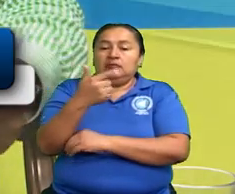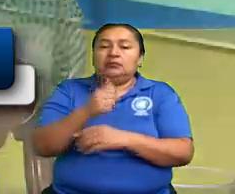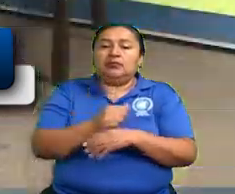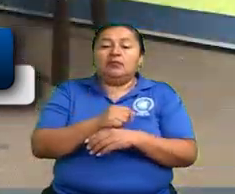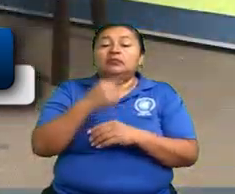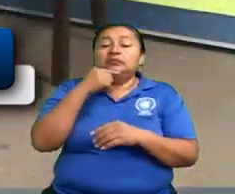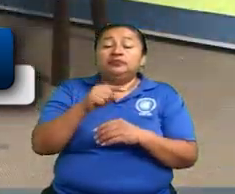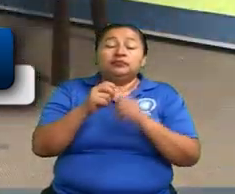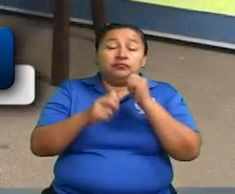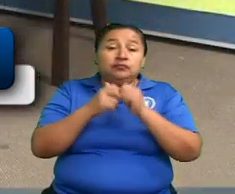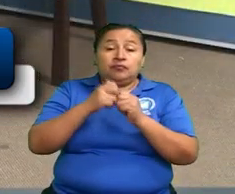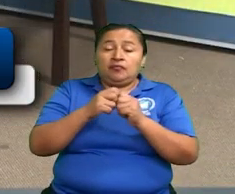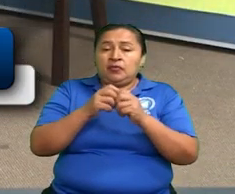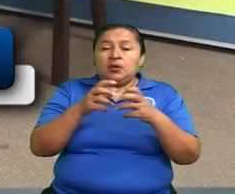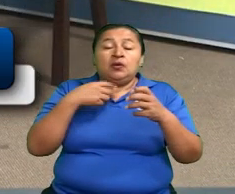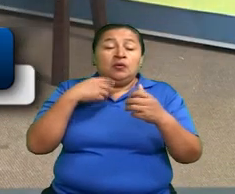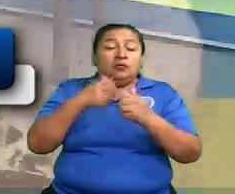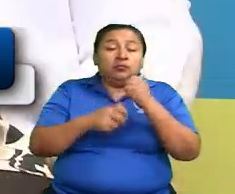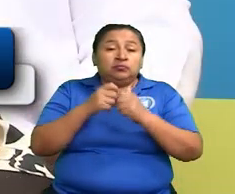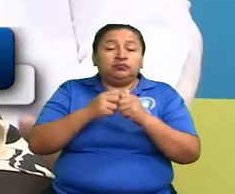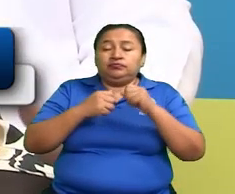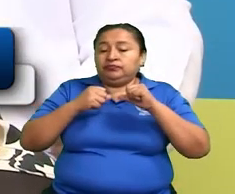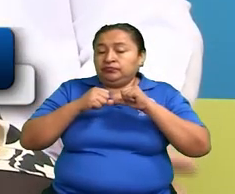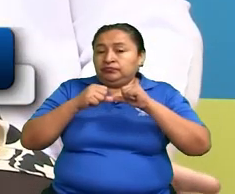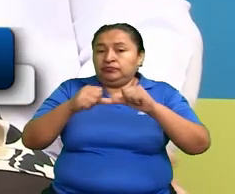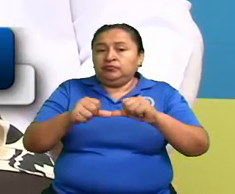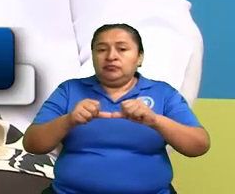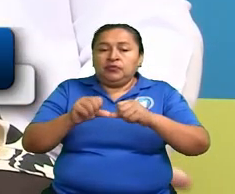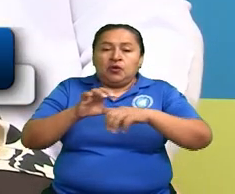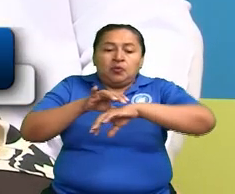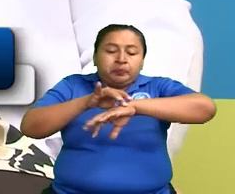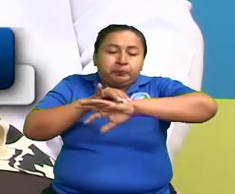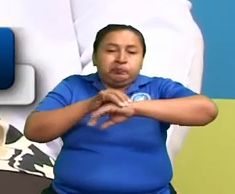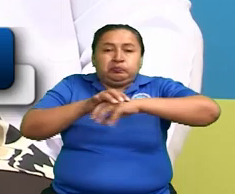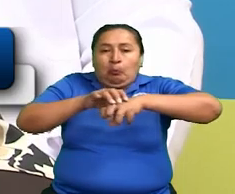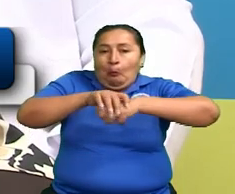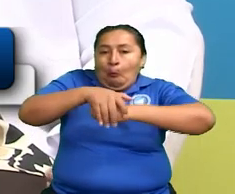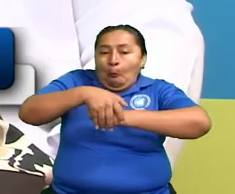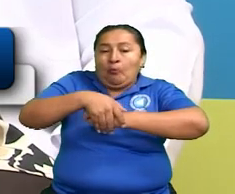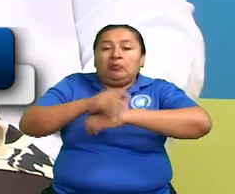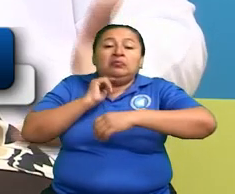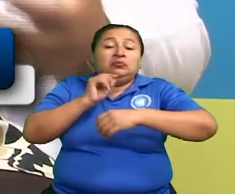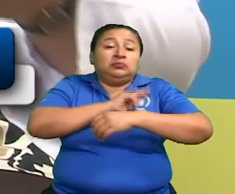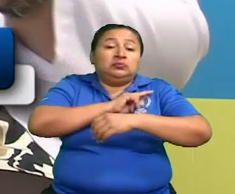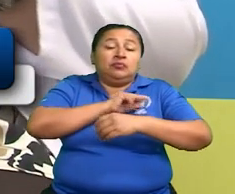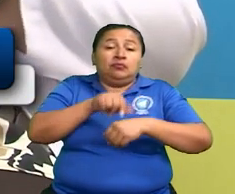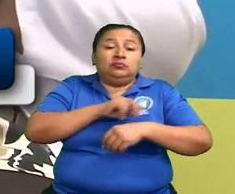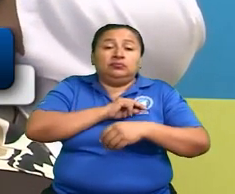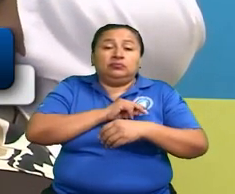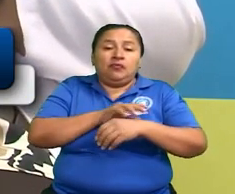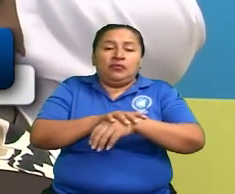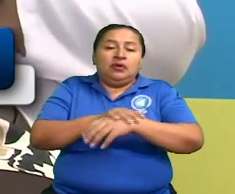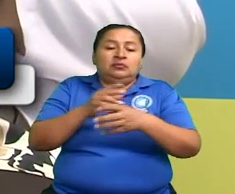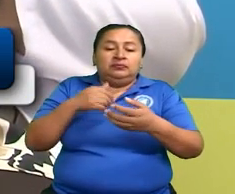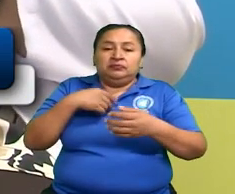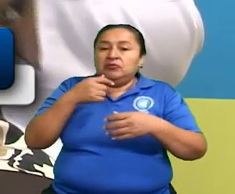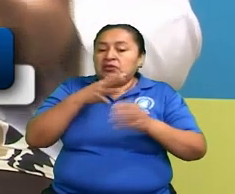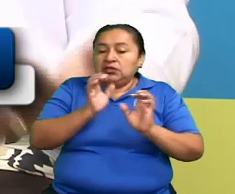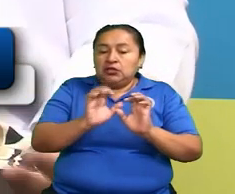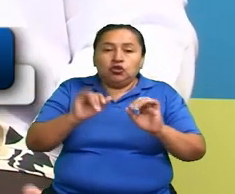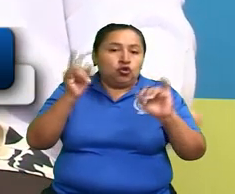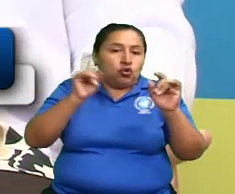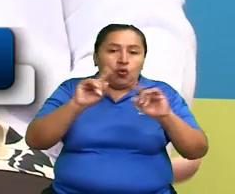Sí, son lesiones permanentes, son malformaciones permanentes. que ocasiona la inmovilidad y ese niño ya no